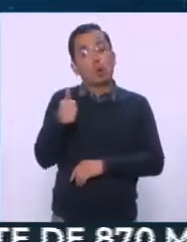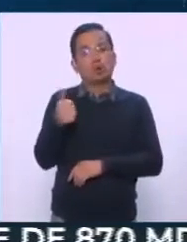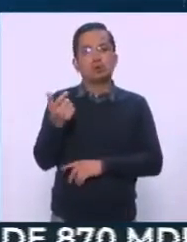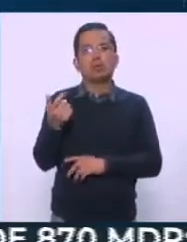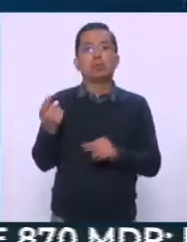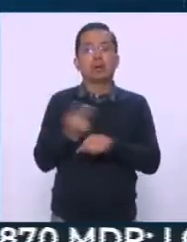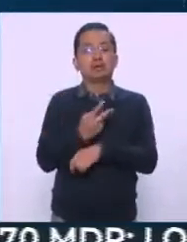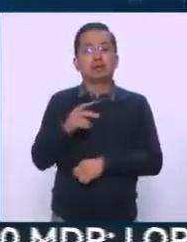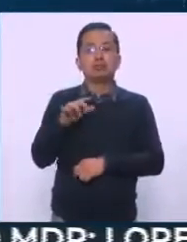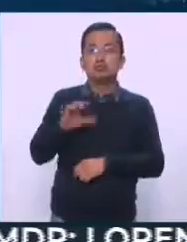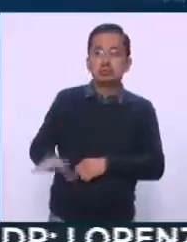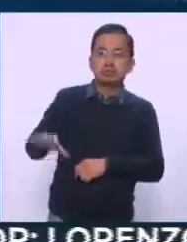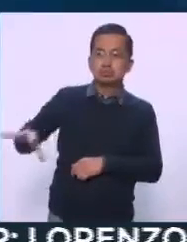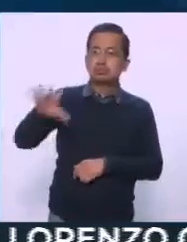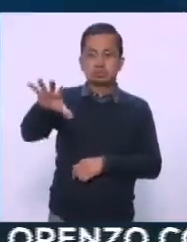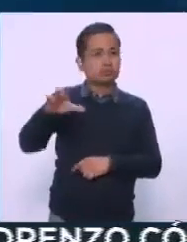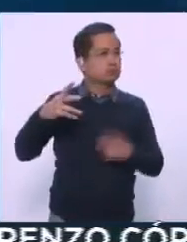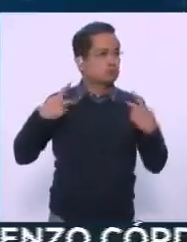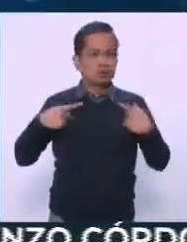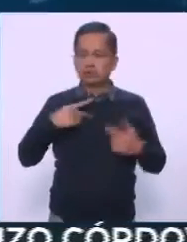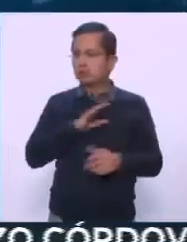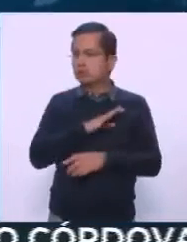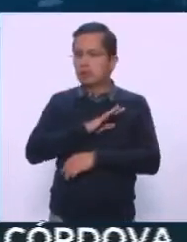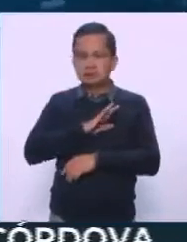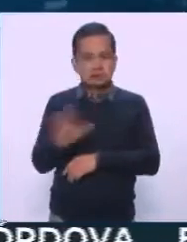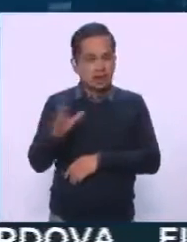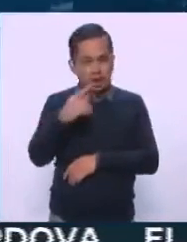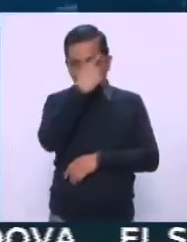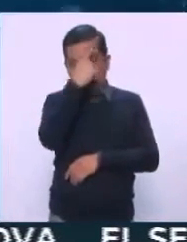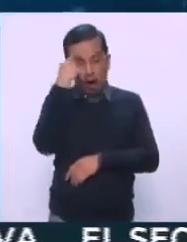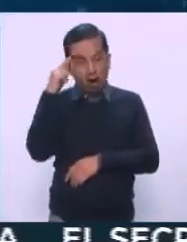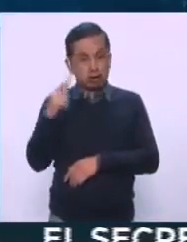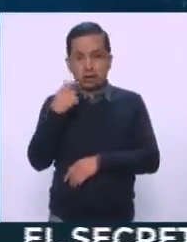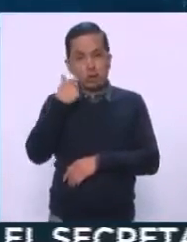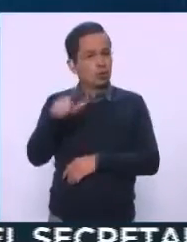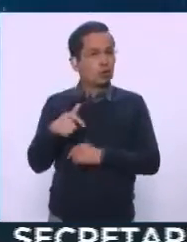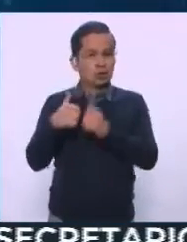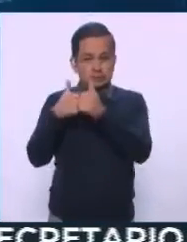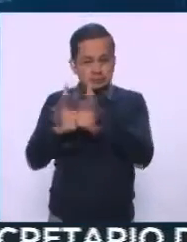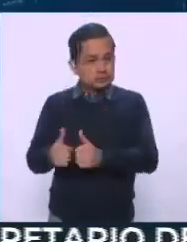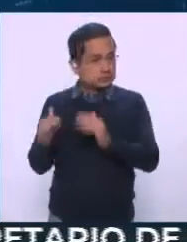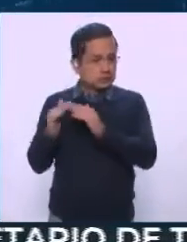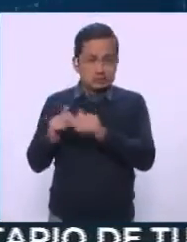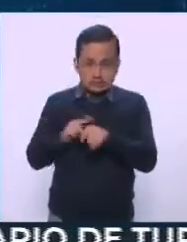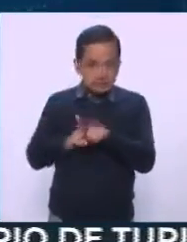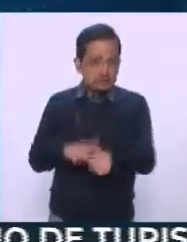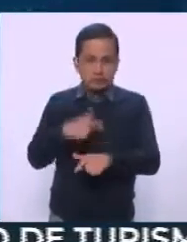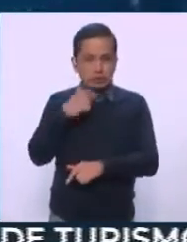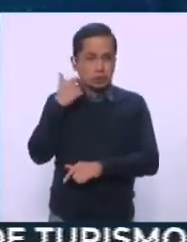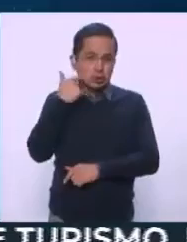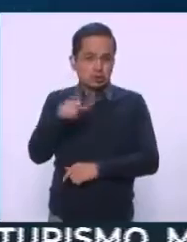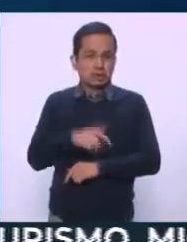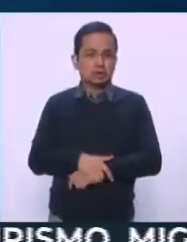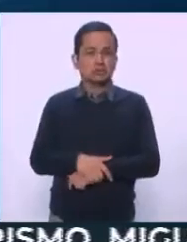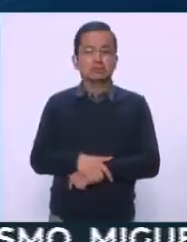muchas poblaciones, pues ya agotadas con esta serie de restricciones, y empiezan a